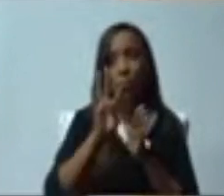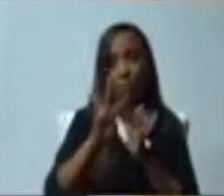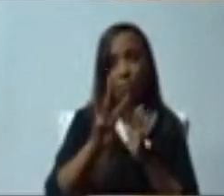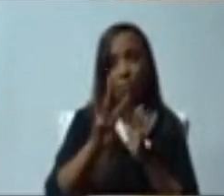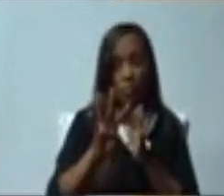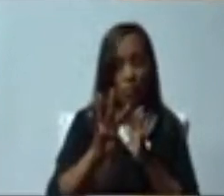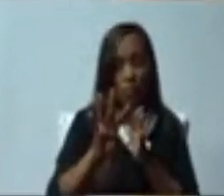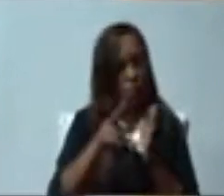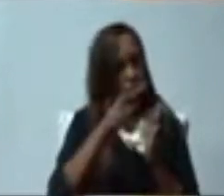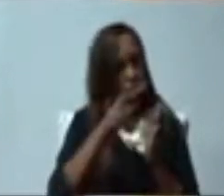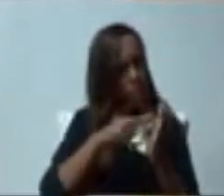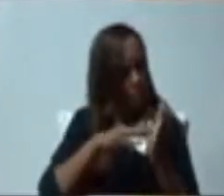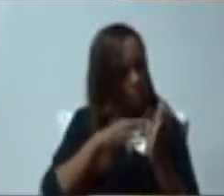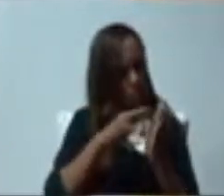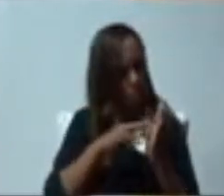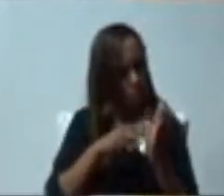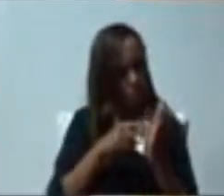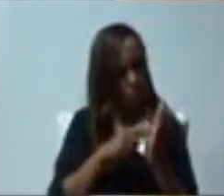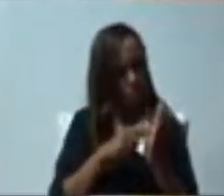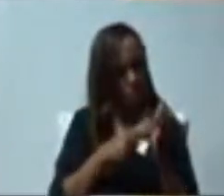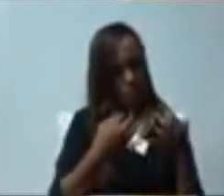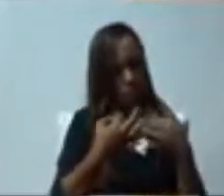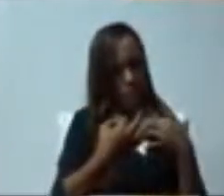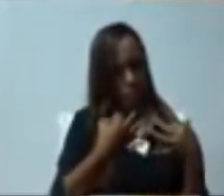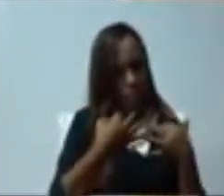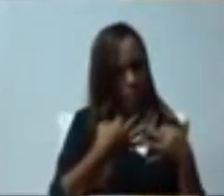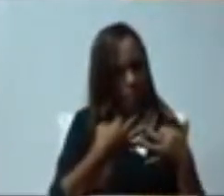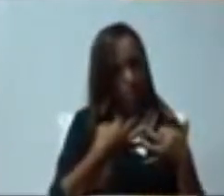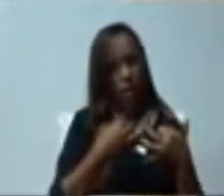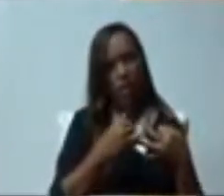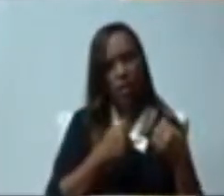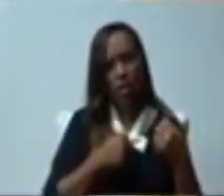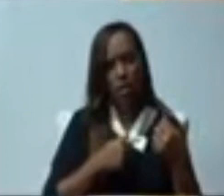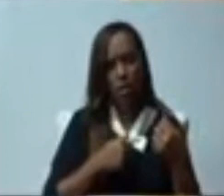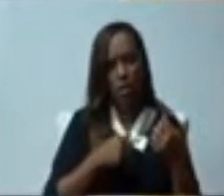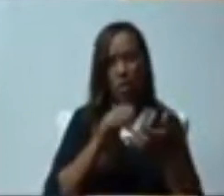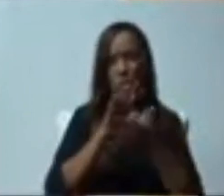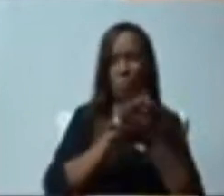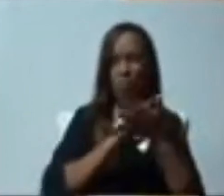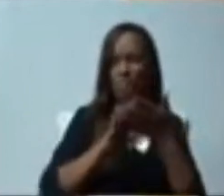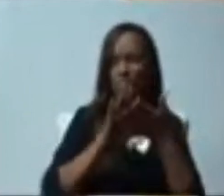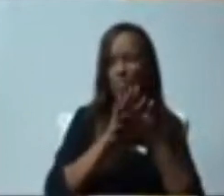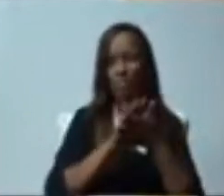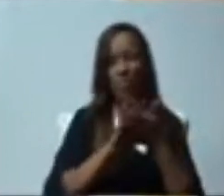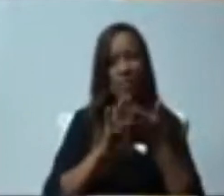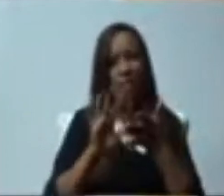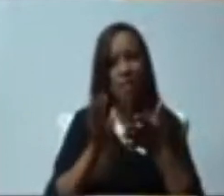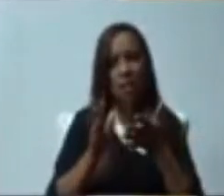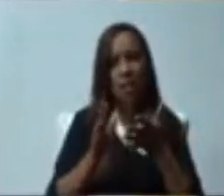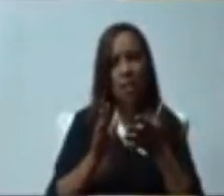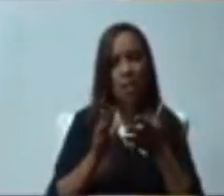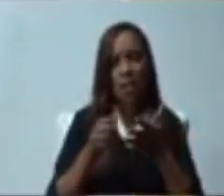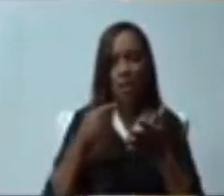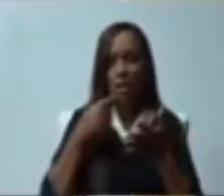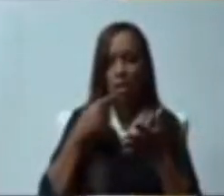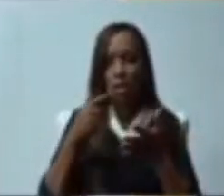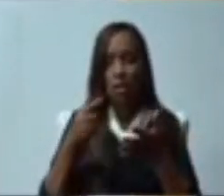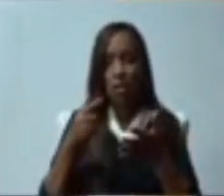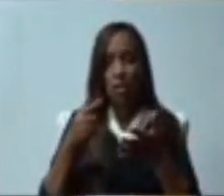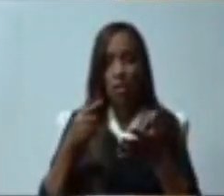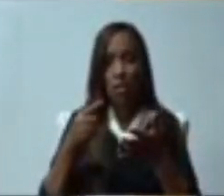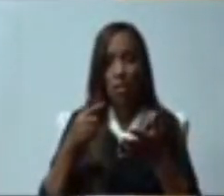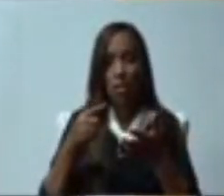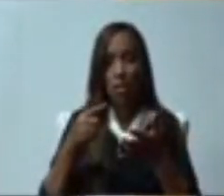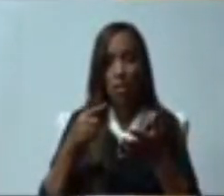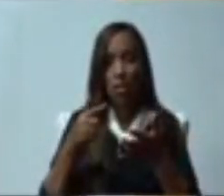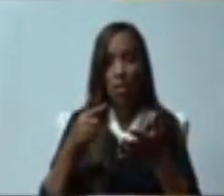me dejó claro si está excluyendo la posibilidad que tiene el Estado de invertir